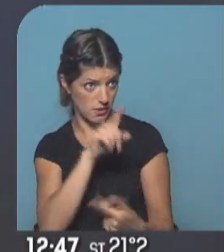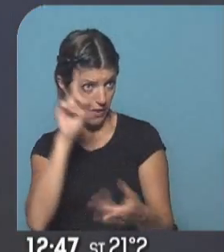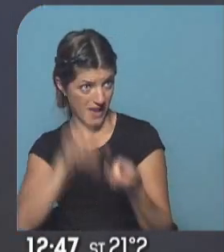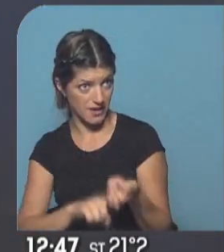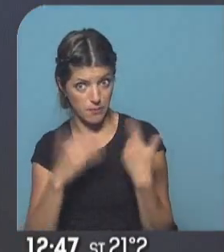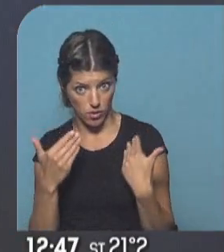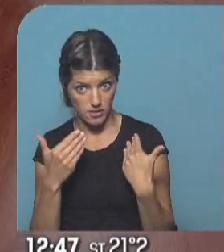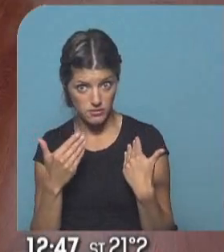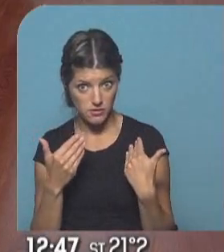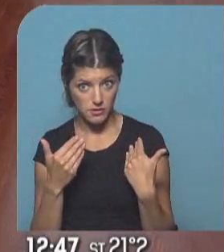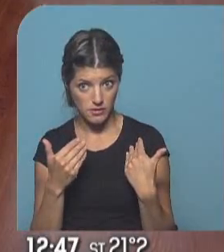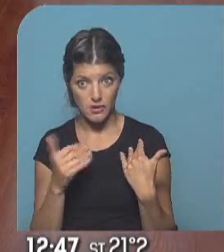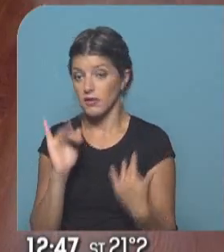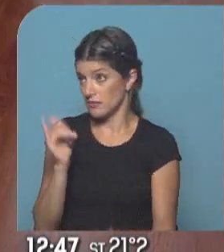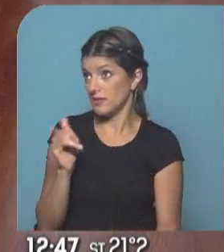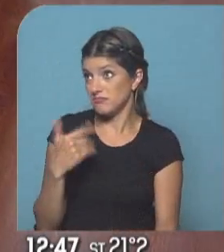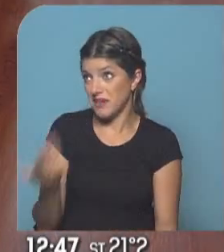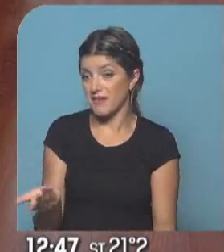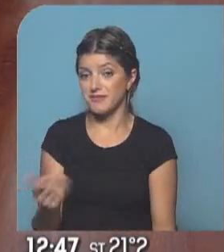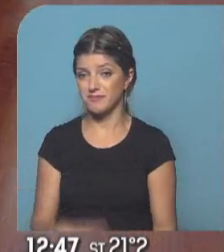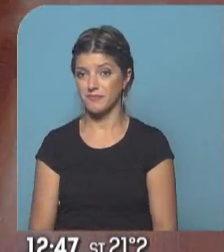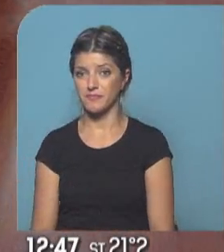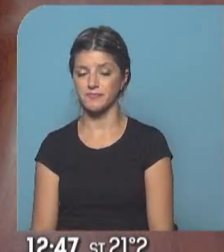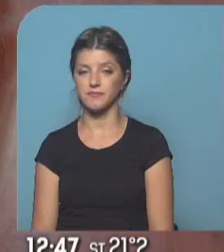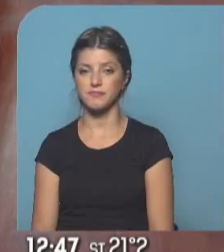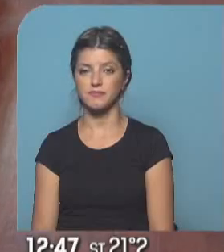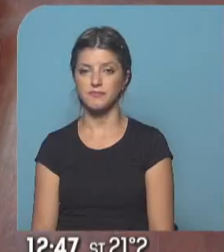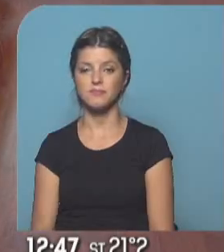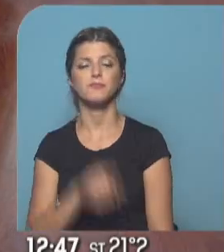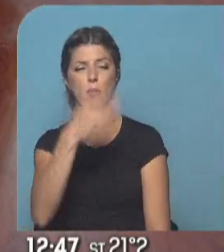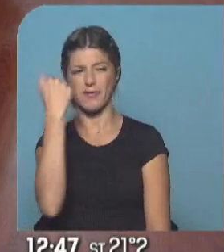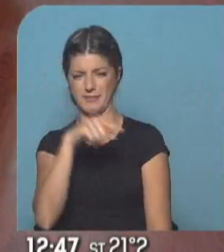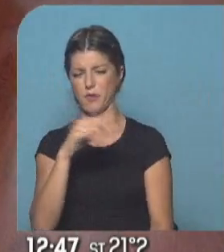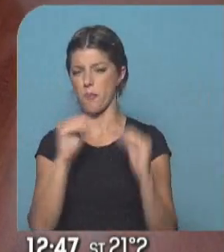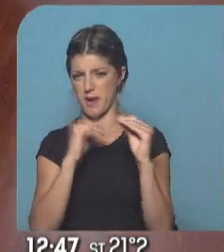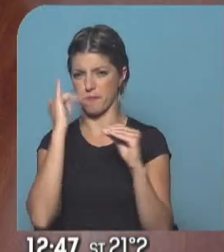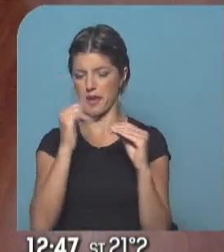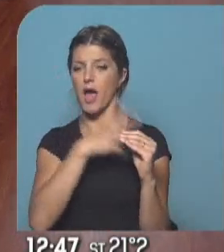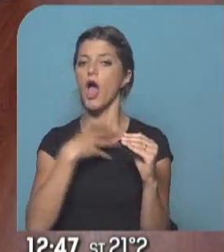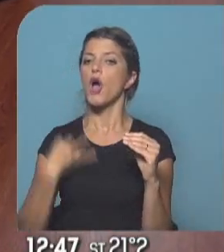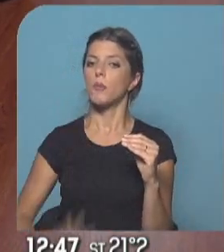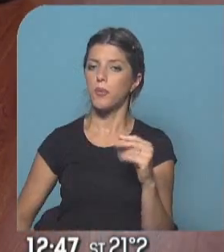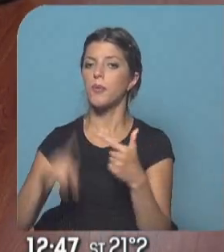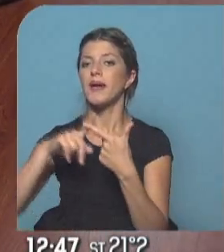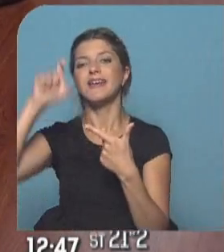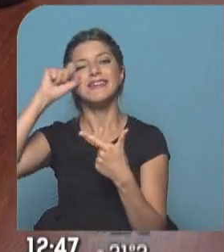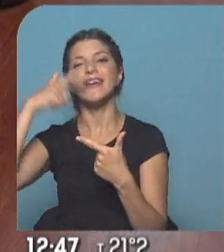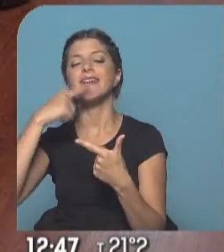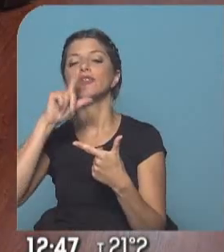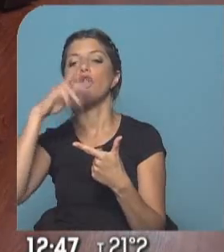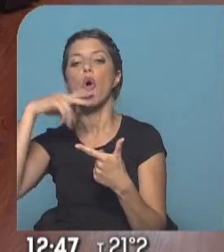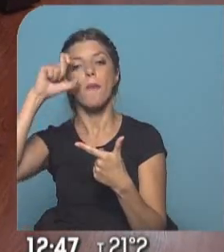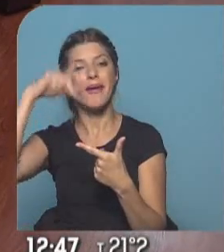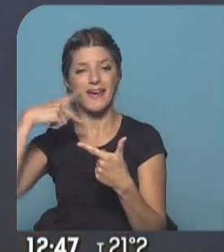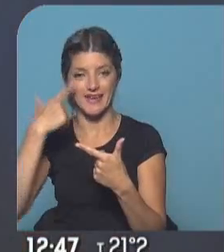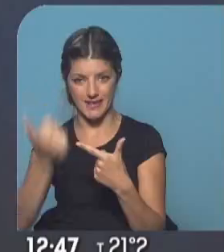Cataluña? Sí, claro, mira. Eslovenia y Croacia, como decía Natalia, son dos países que en su momento dispusieron de una constitución,